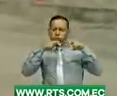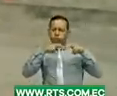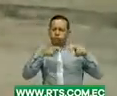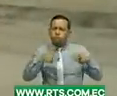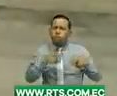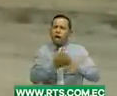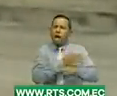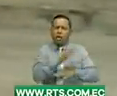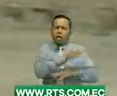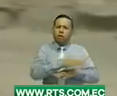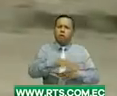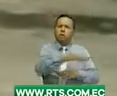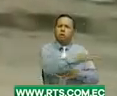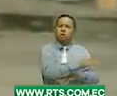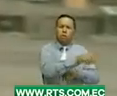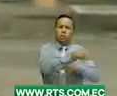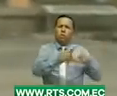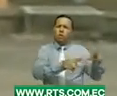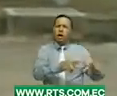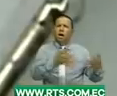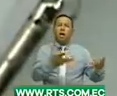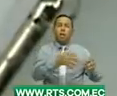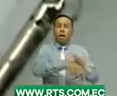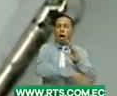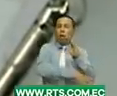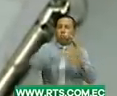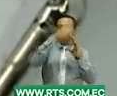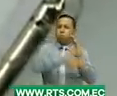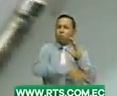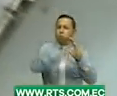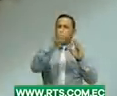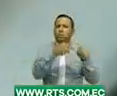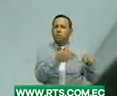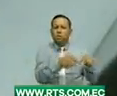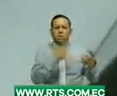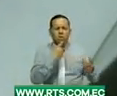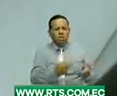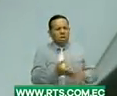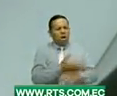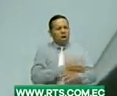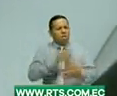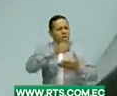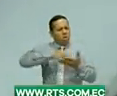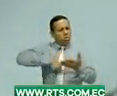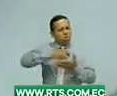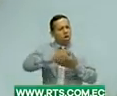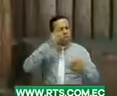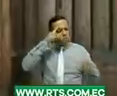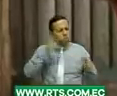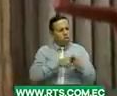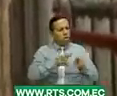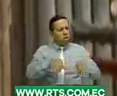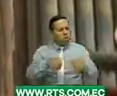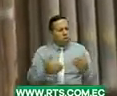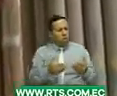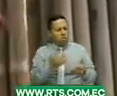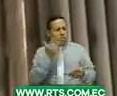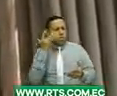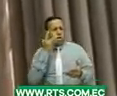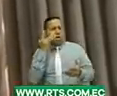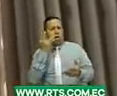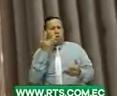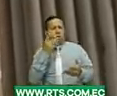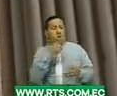petrolero Singue ubicado en la provincia de Sucumbíos, donde aparentemente existirían irregularidades en el contrato para la extracción de